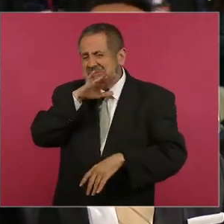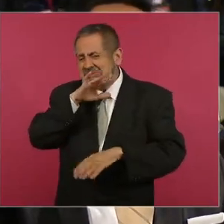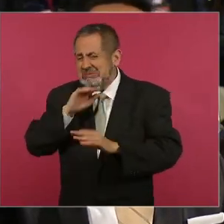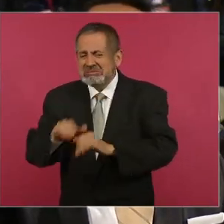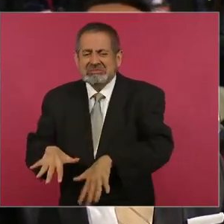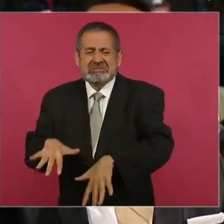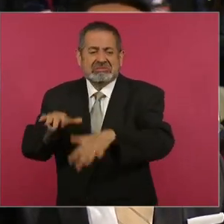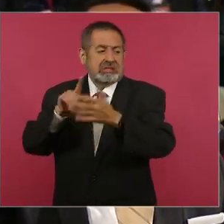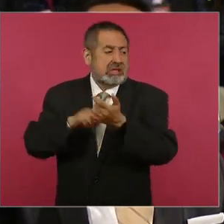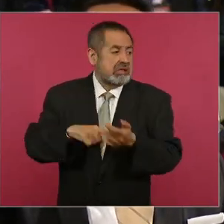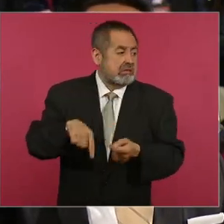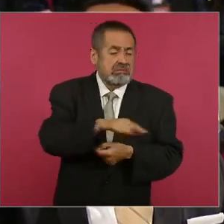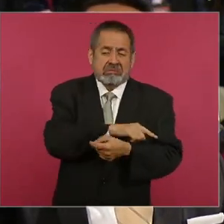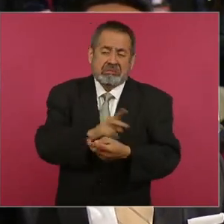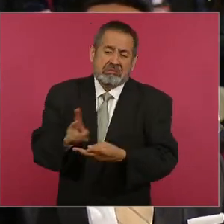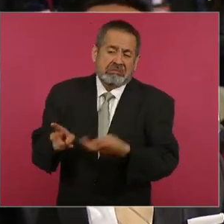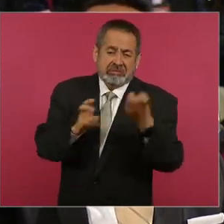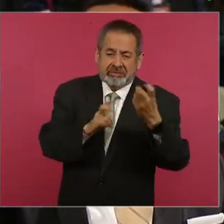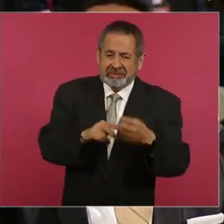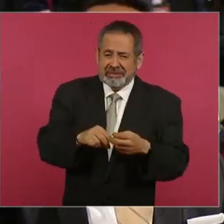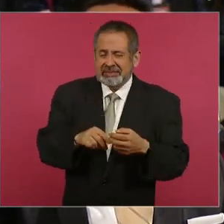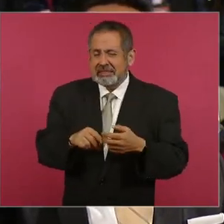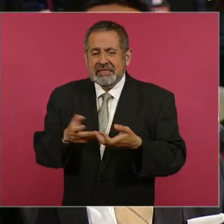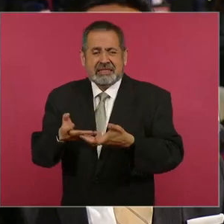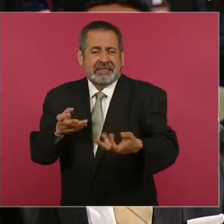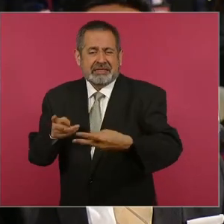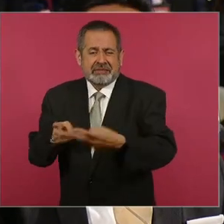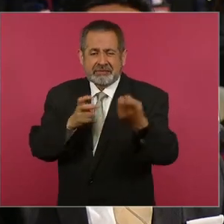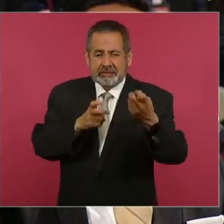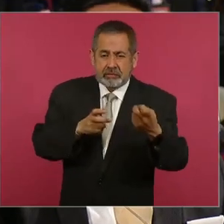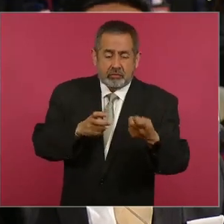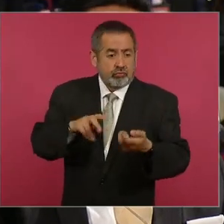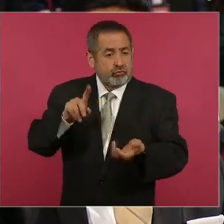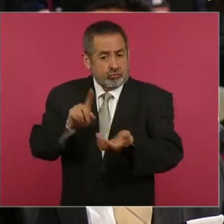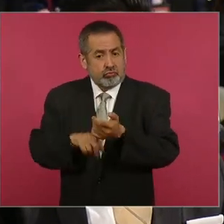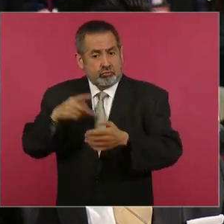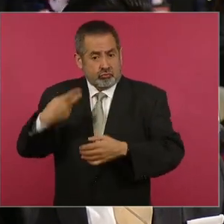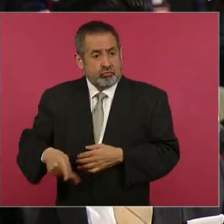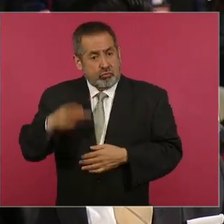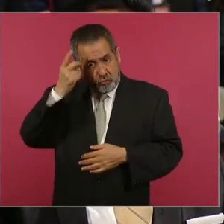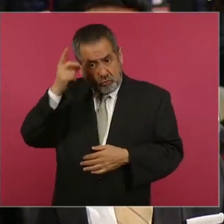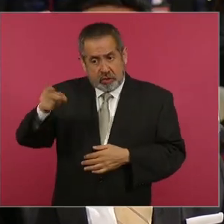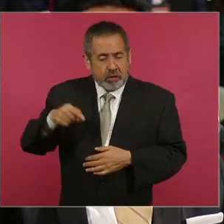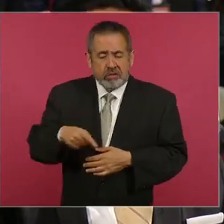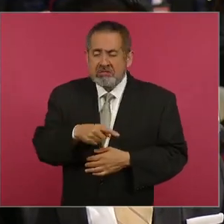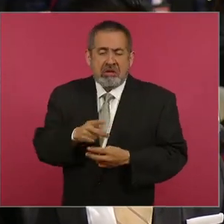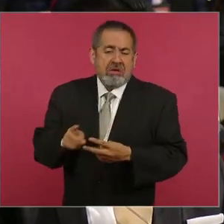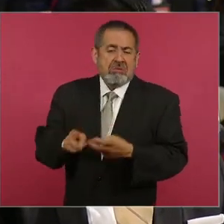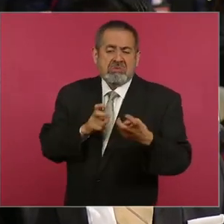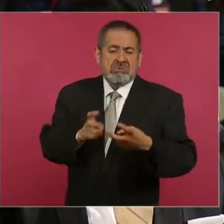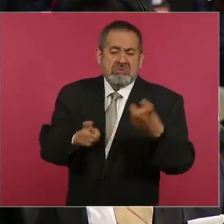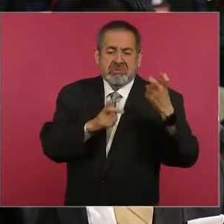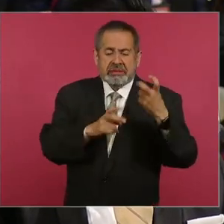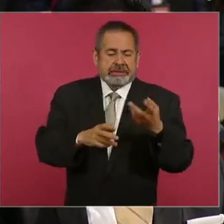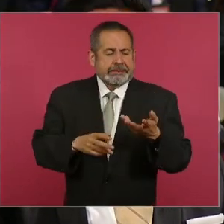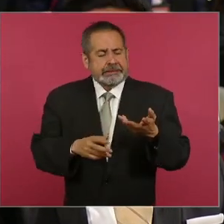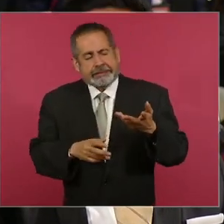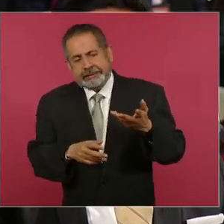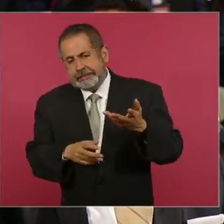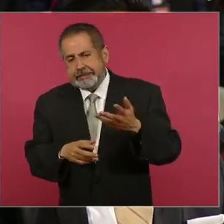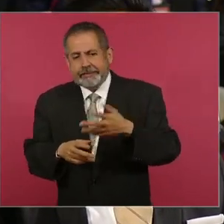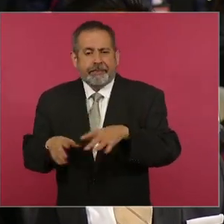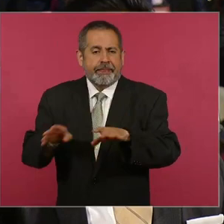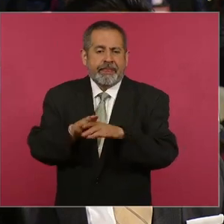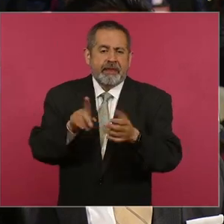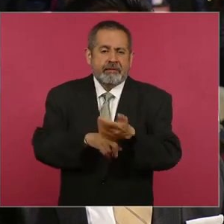robo de terrenos, las riberas de los ríos son propiedad de la nación, son federales, pero se ha permitido,